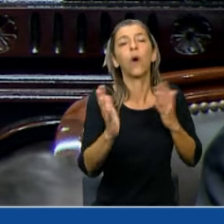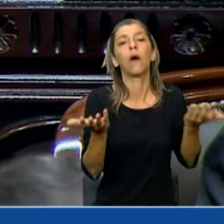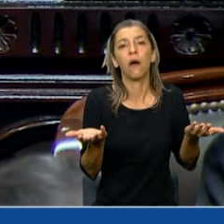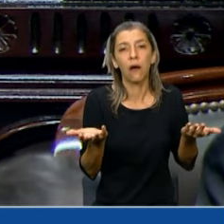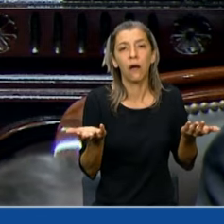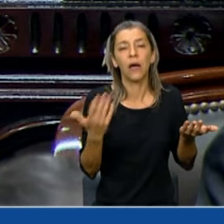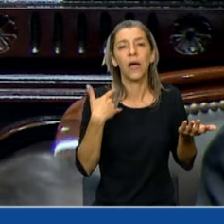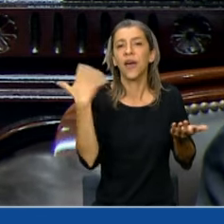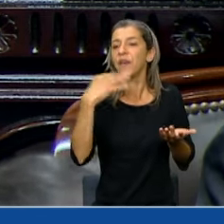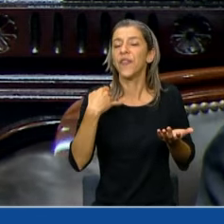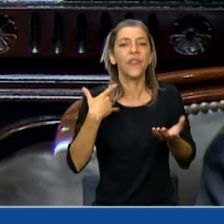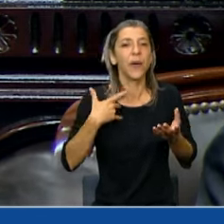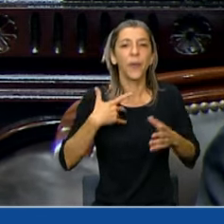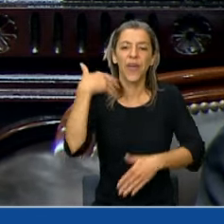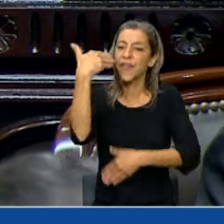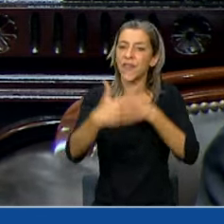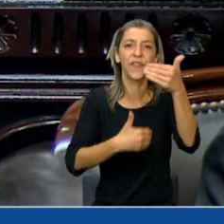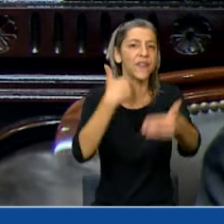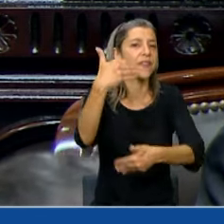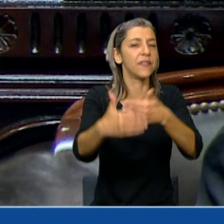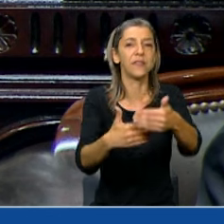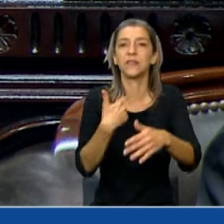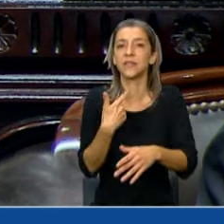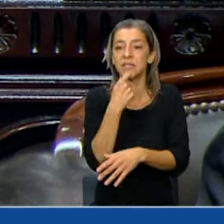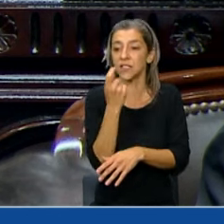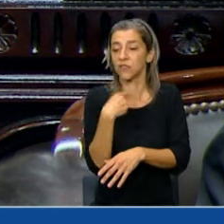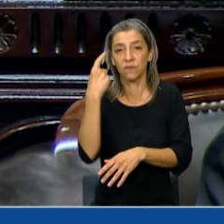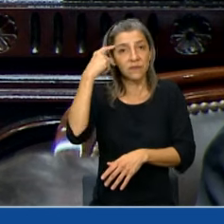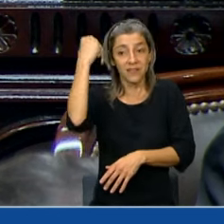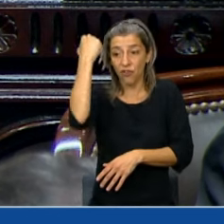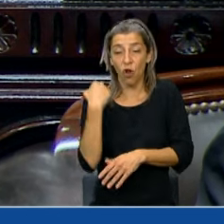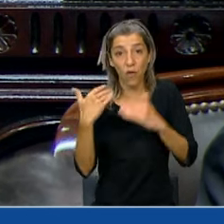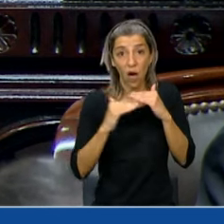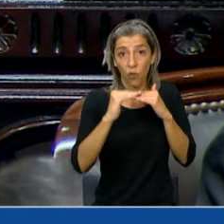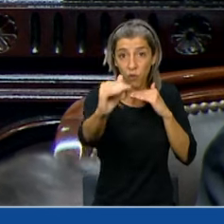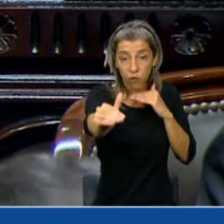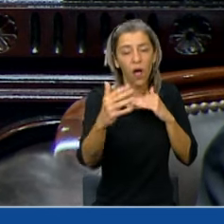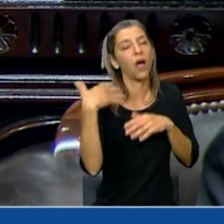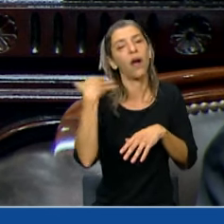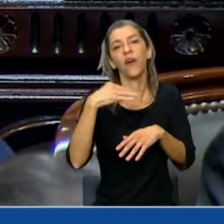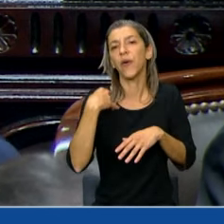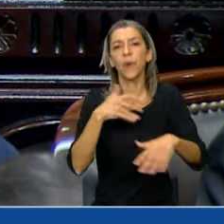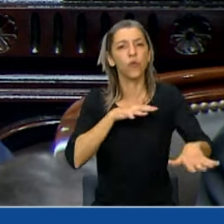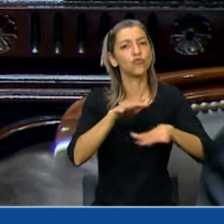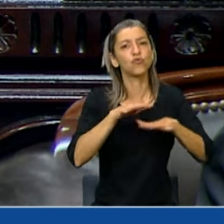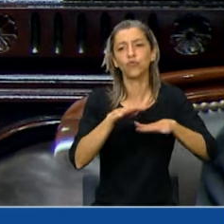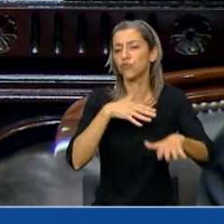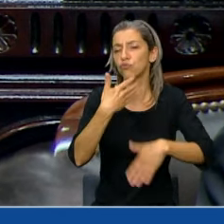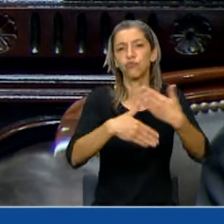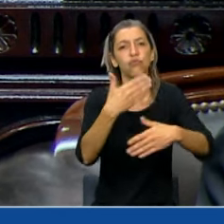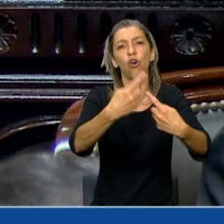inclusivo la clave para un crecimiento económico sostenido en la generación constante de actividades de mayor